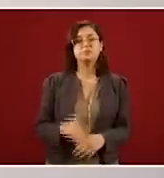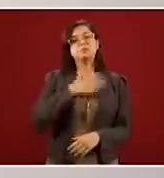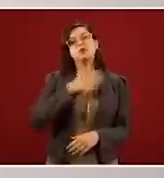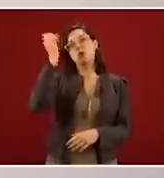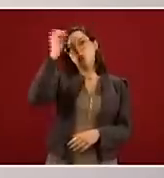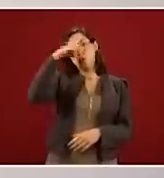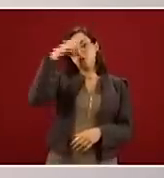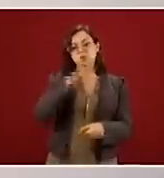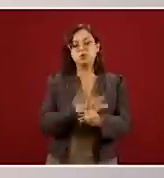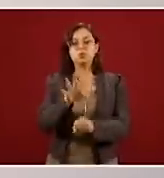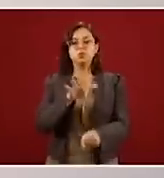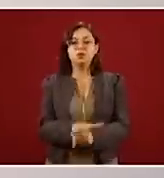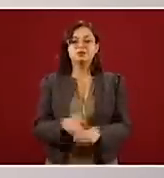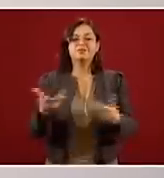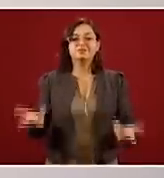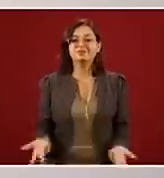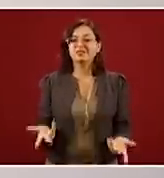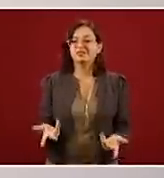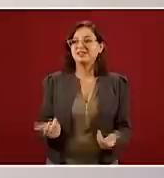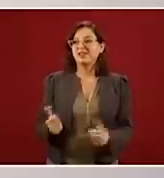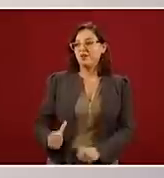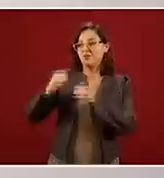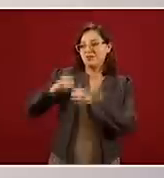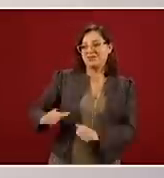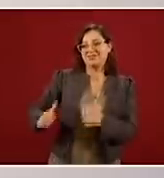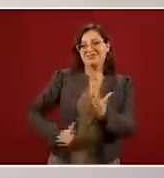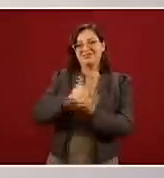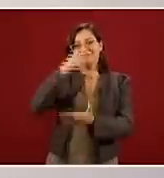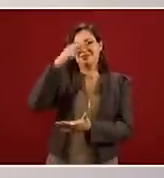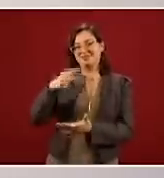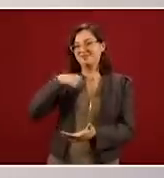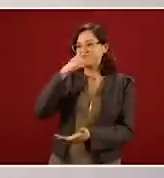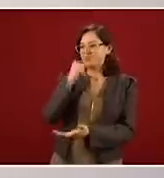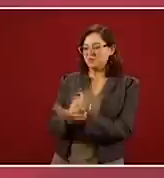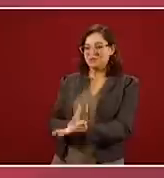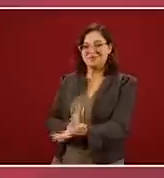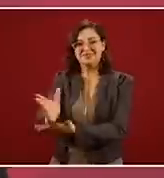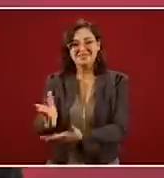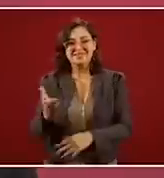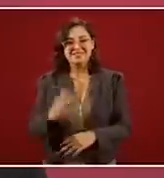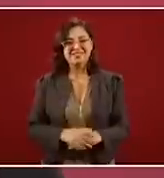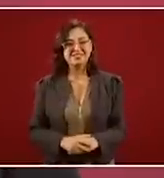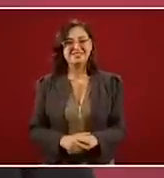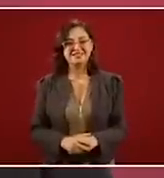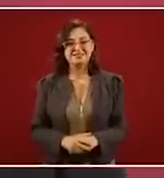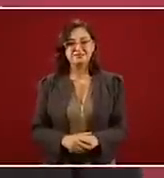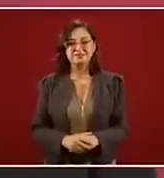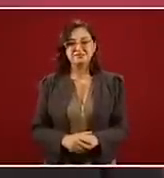¿no? Pues es que es otra autoridad, yo no puedo meterme en eso. Estoy seguro que deben de existir